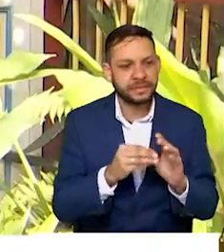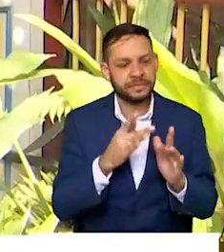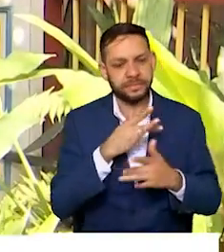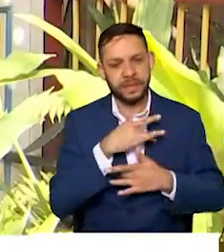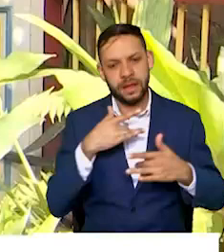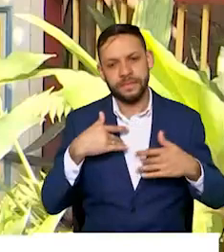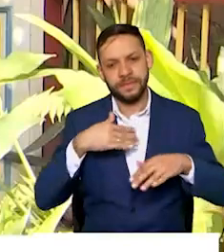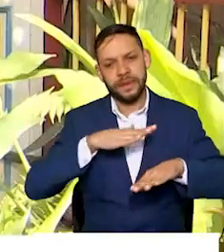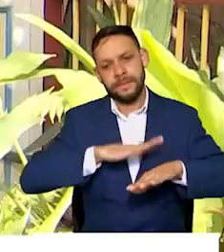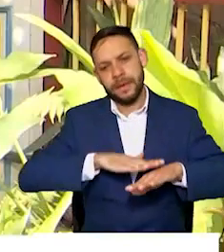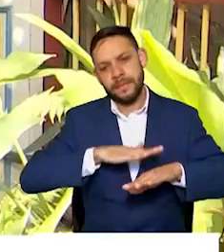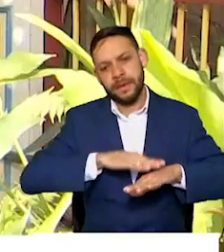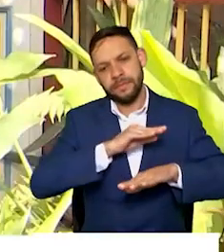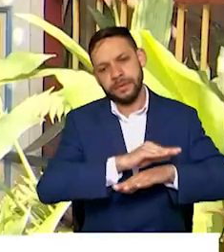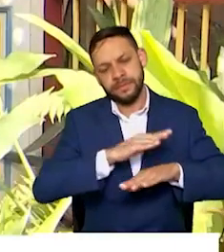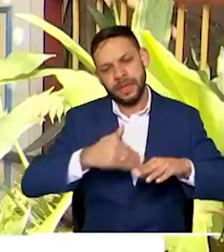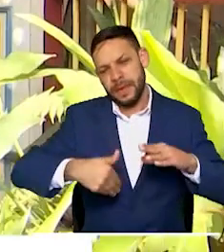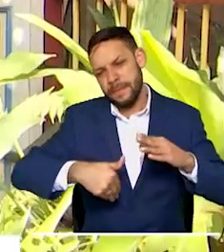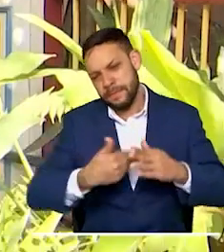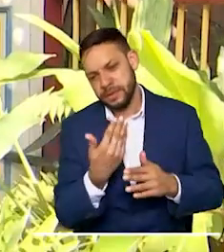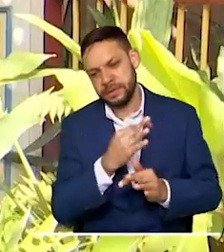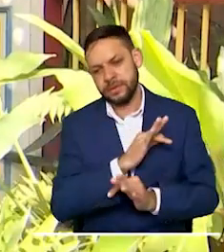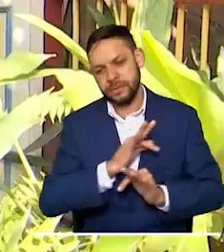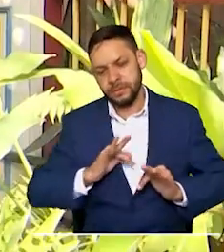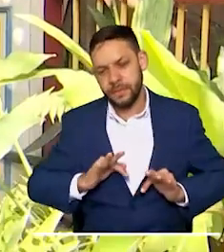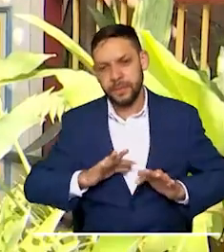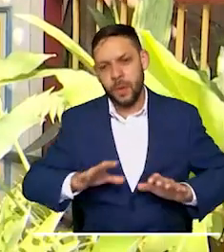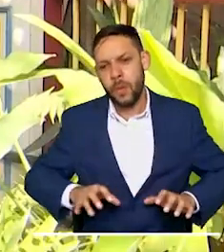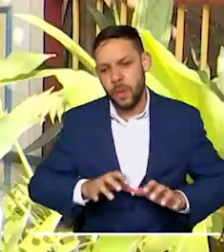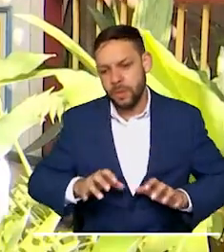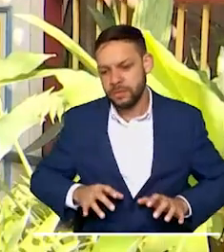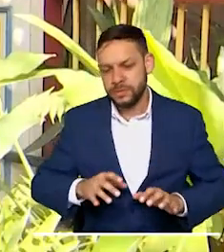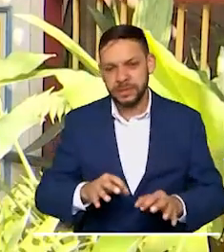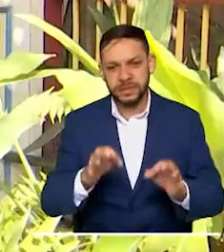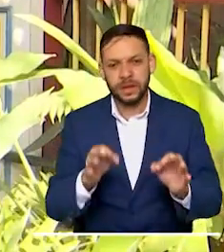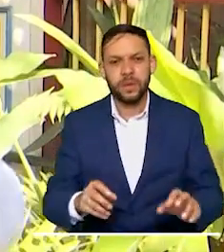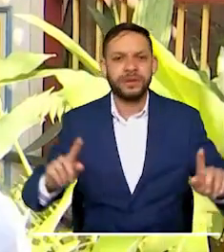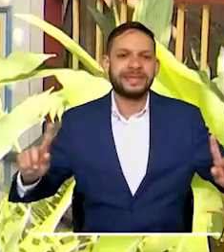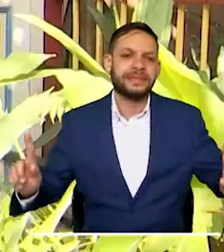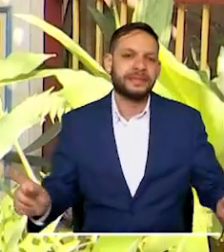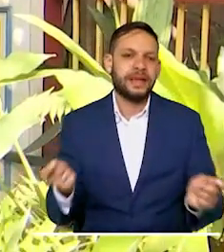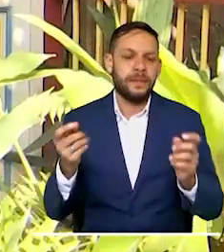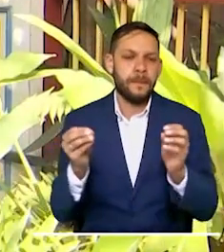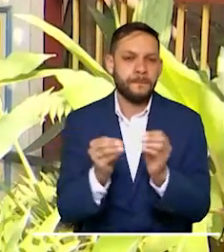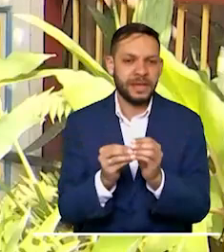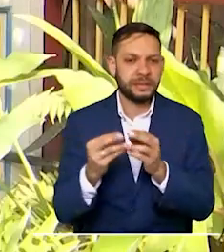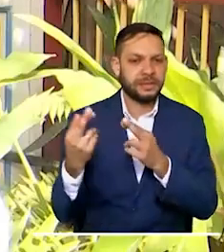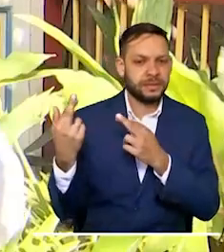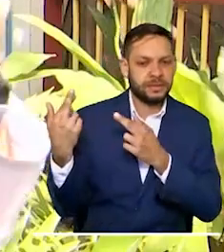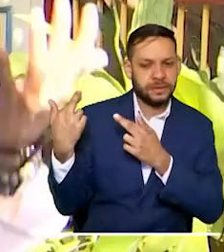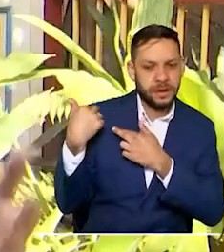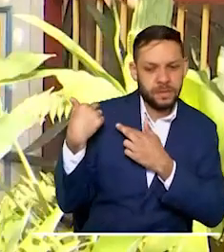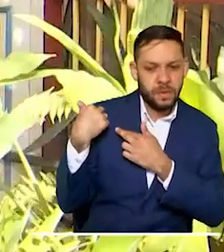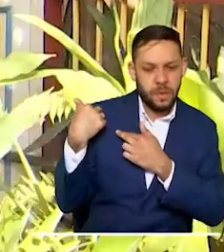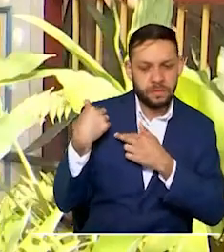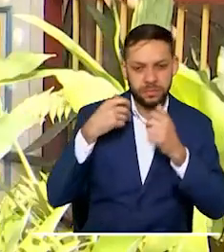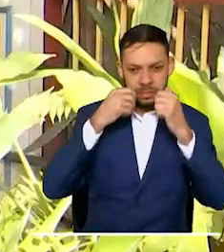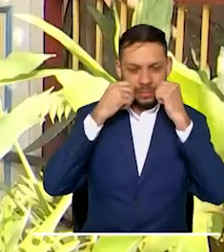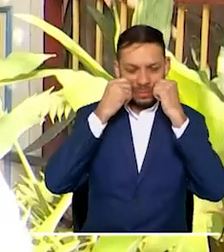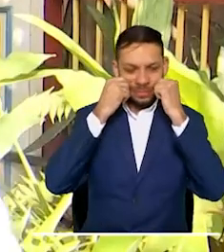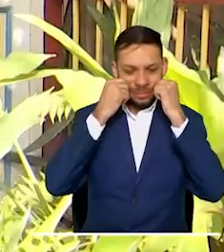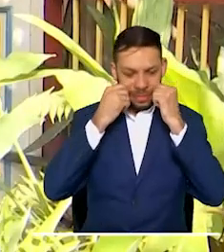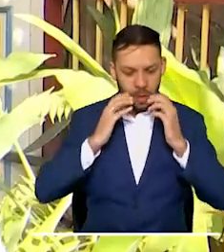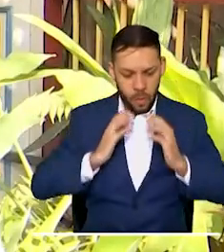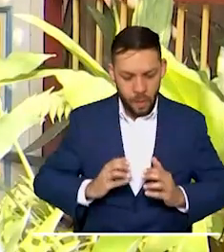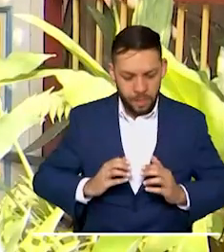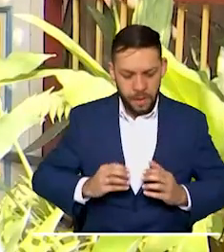síntomas, podremos iniciar este proceso de ocupación de nuestra salud, de responsabilidad con este proceso maravilloso